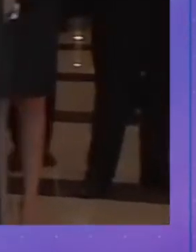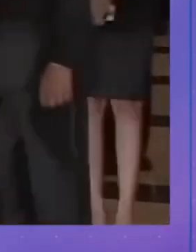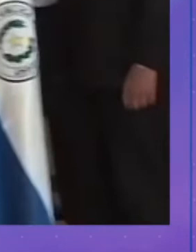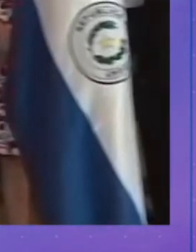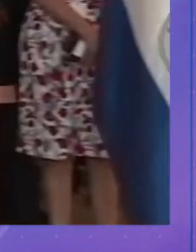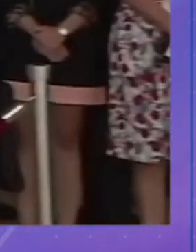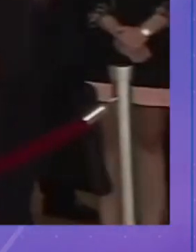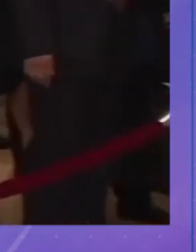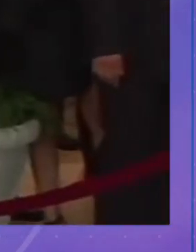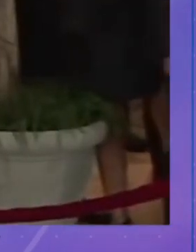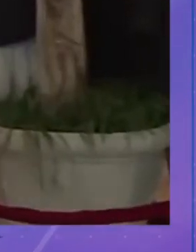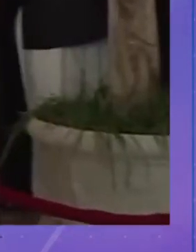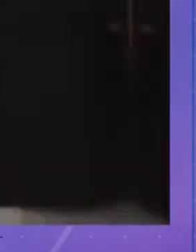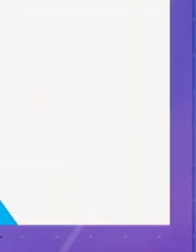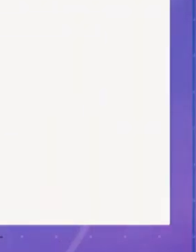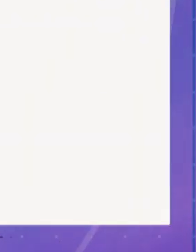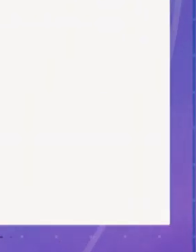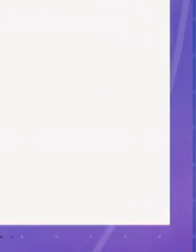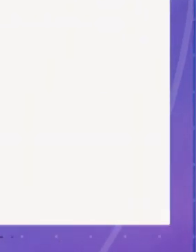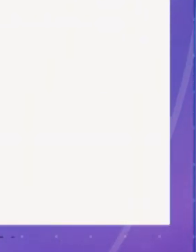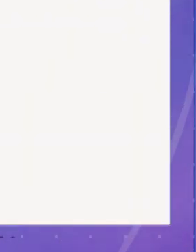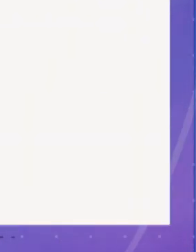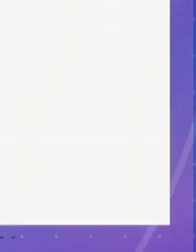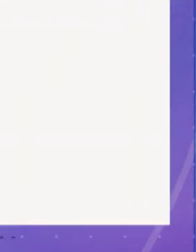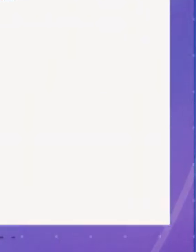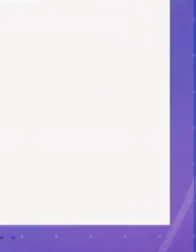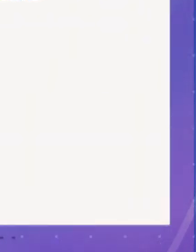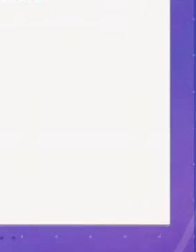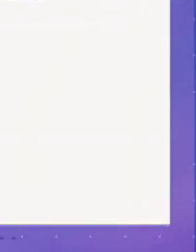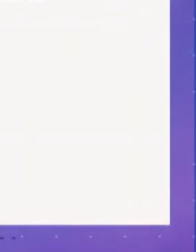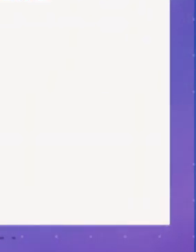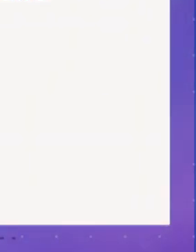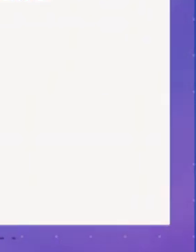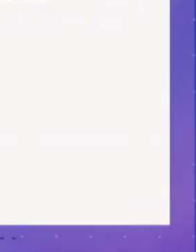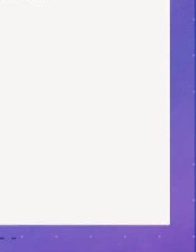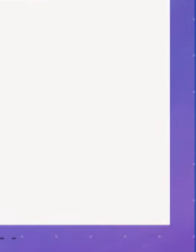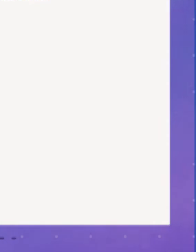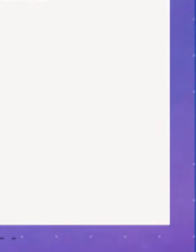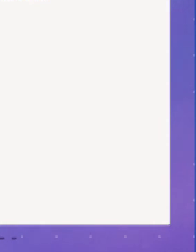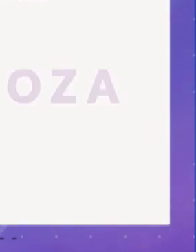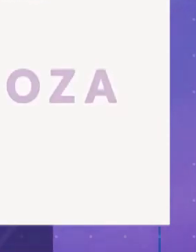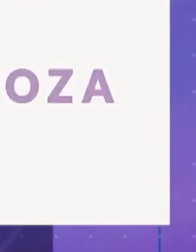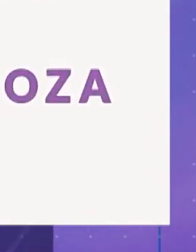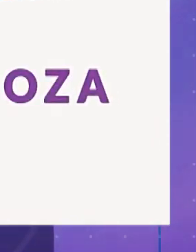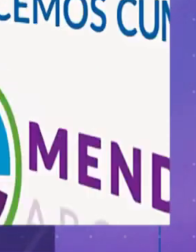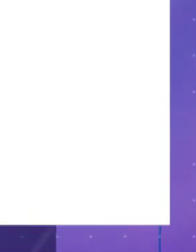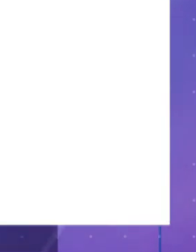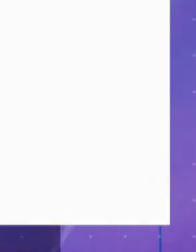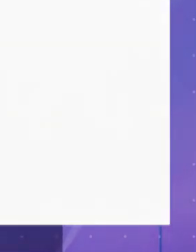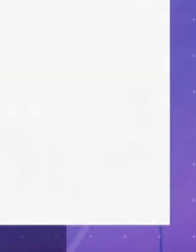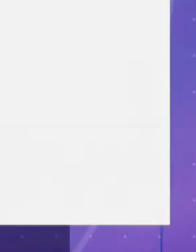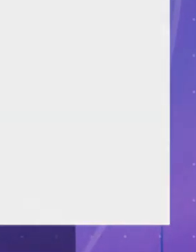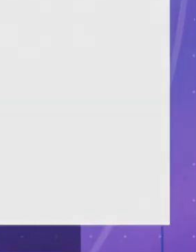son los documentos y acuerdos que se firman. Preguntas. ¿El Mercosur ha podido unir a sus miembros y lograr el progreso económico?